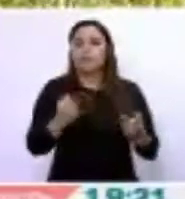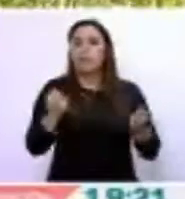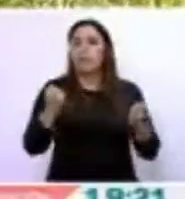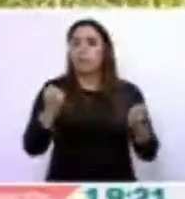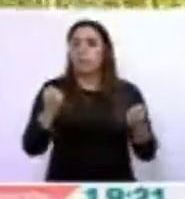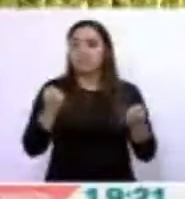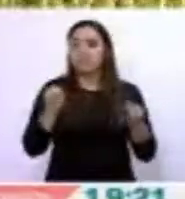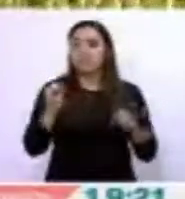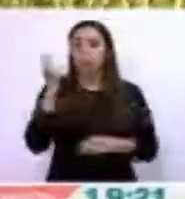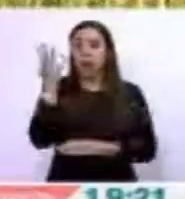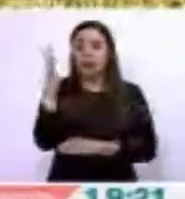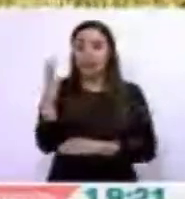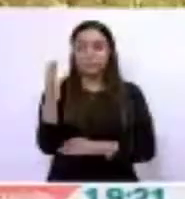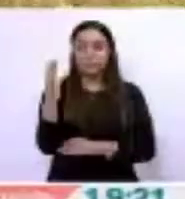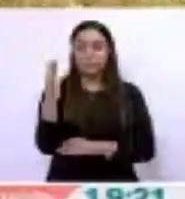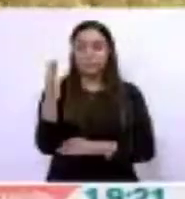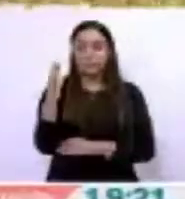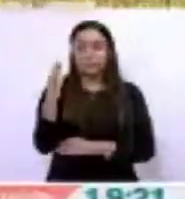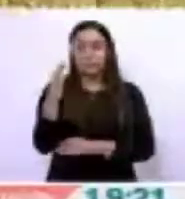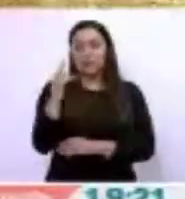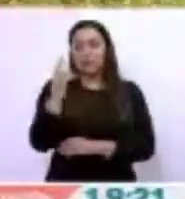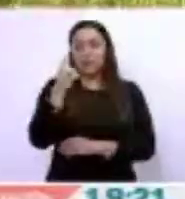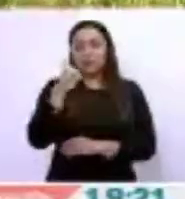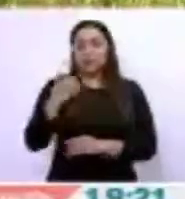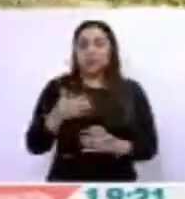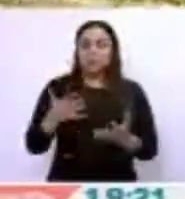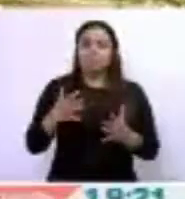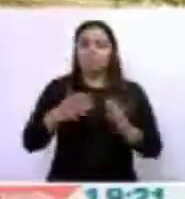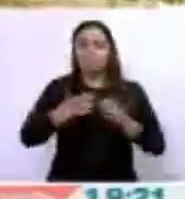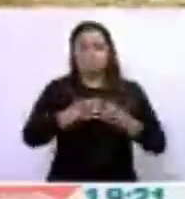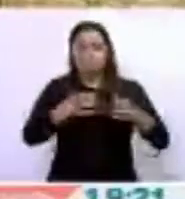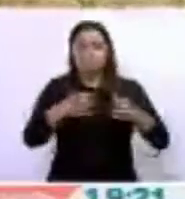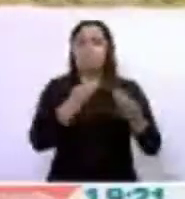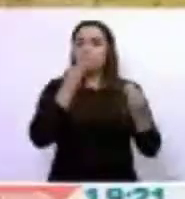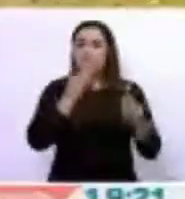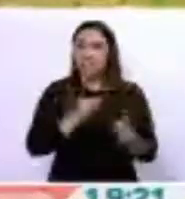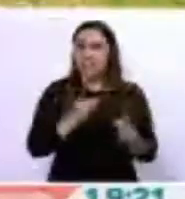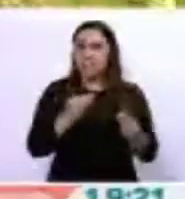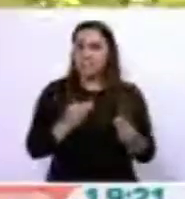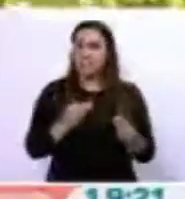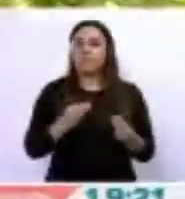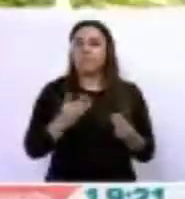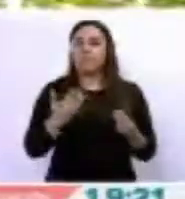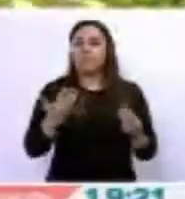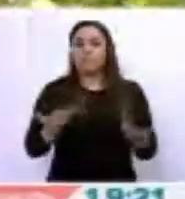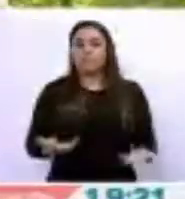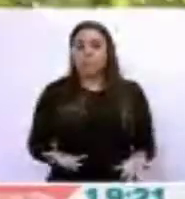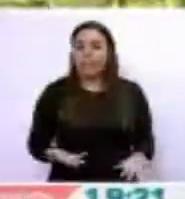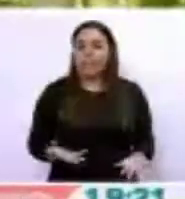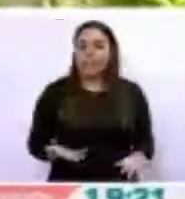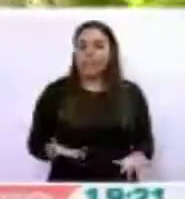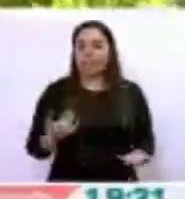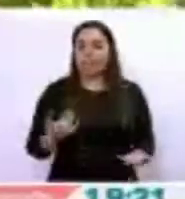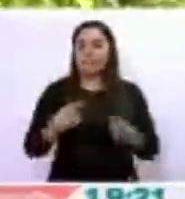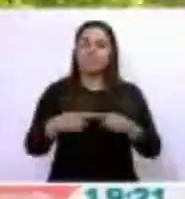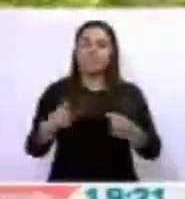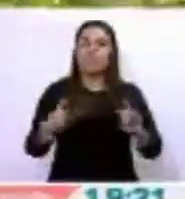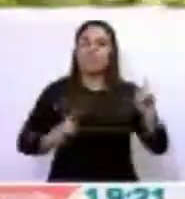mucho los árboles, se espera buen calibre y bueno, con unas